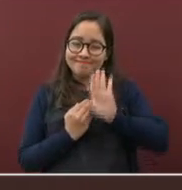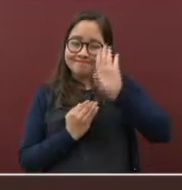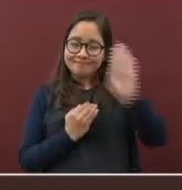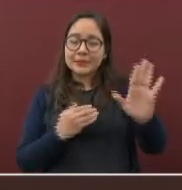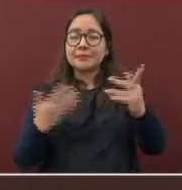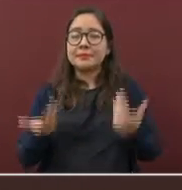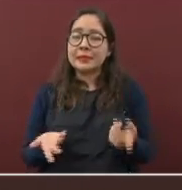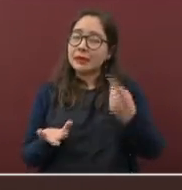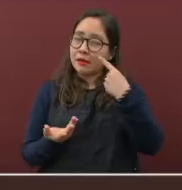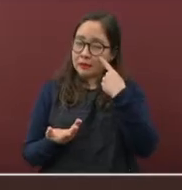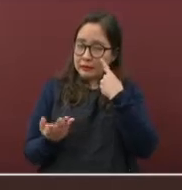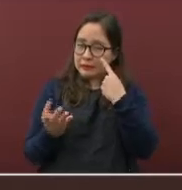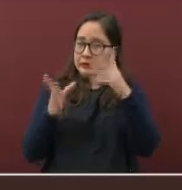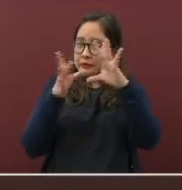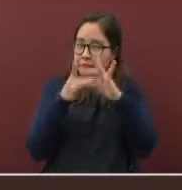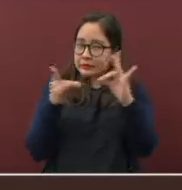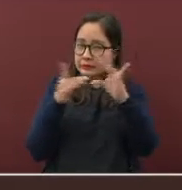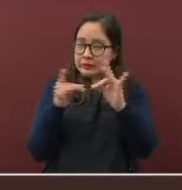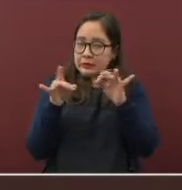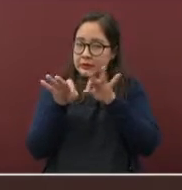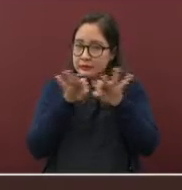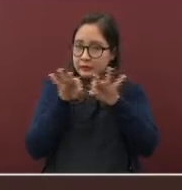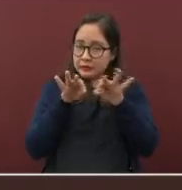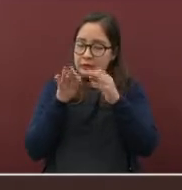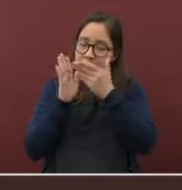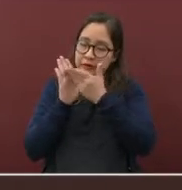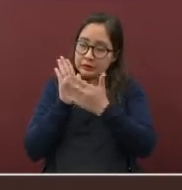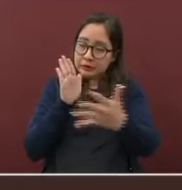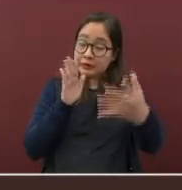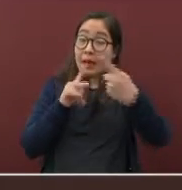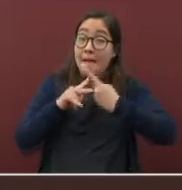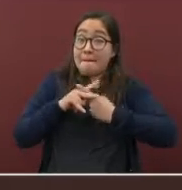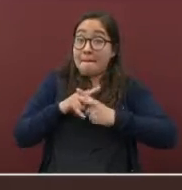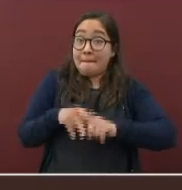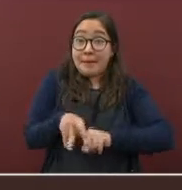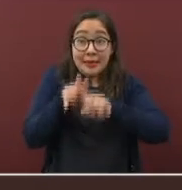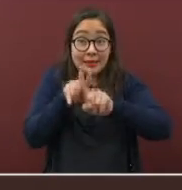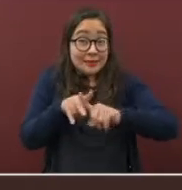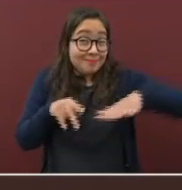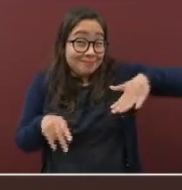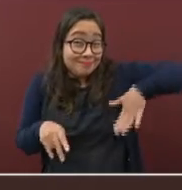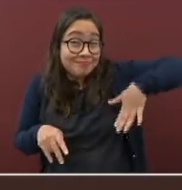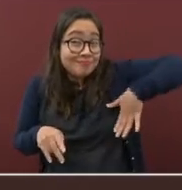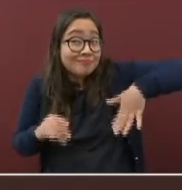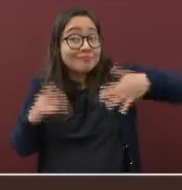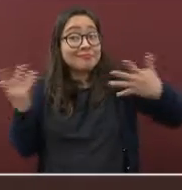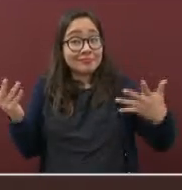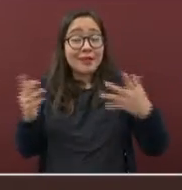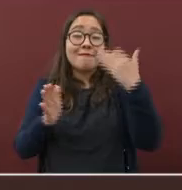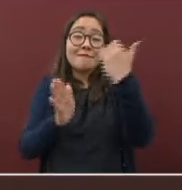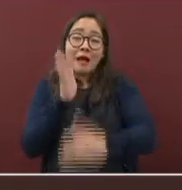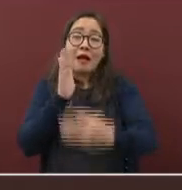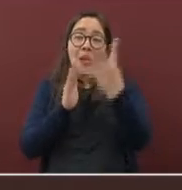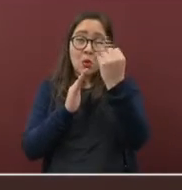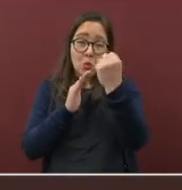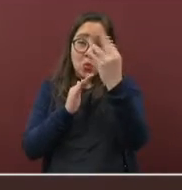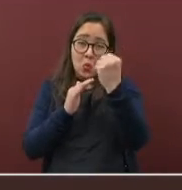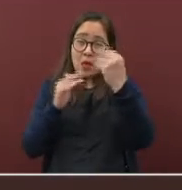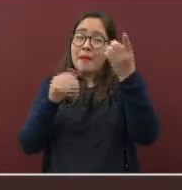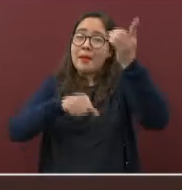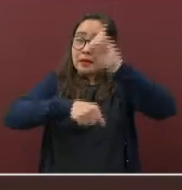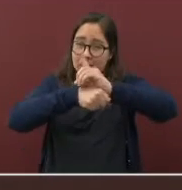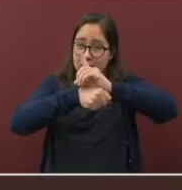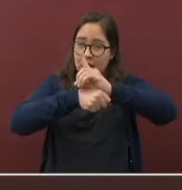trabajo está comenzando faltan nueve días de esta noble y humana tarea